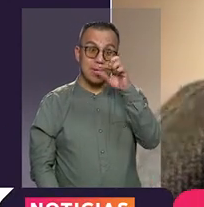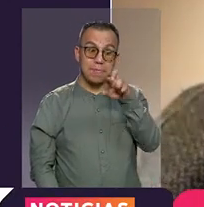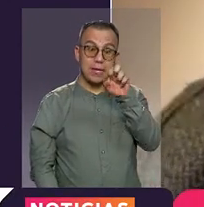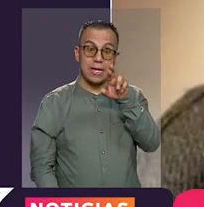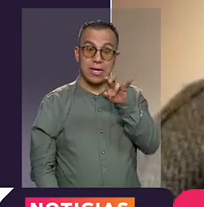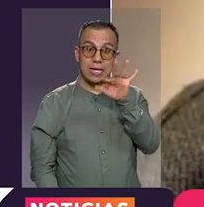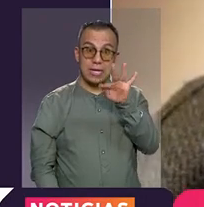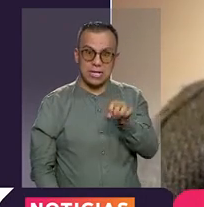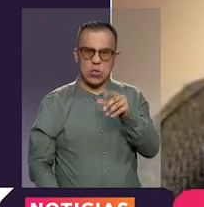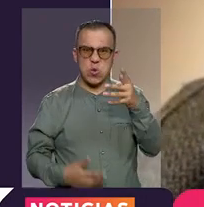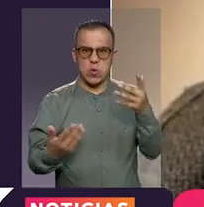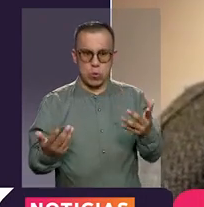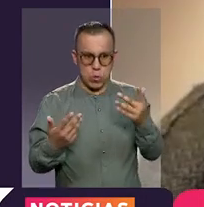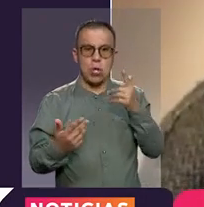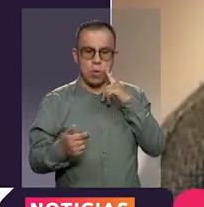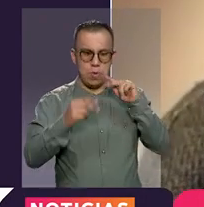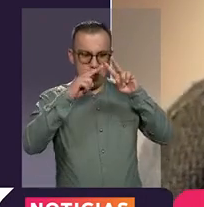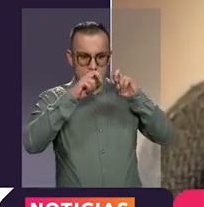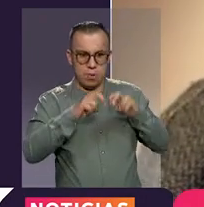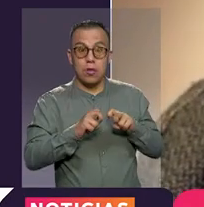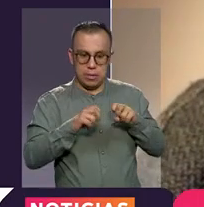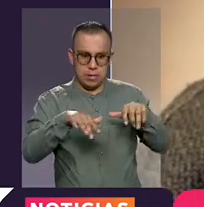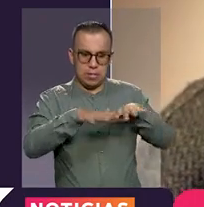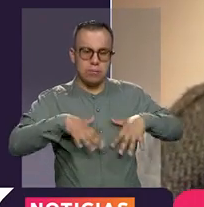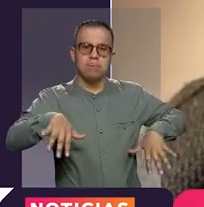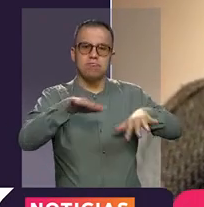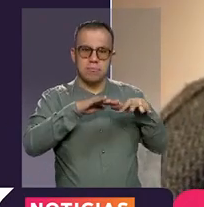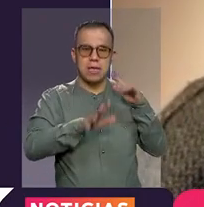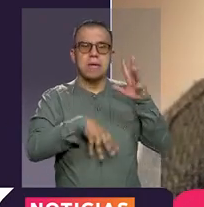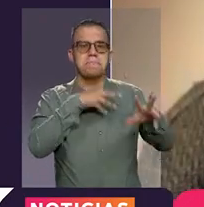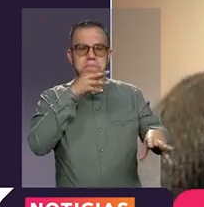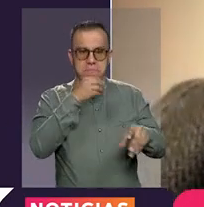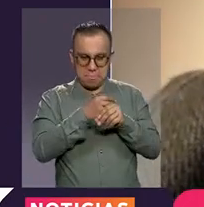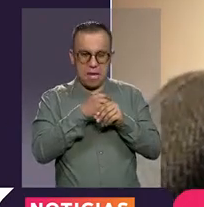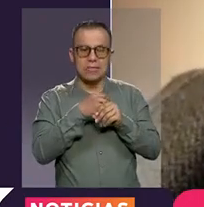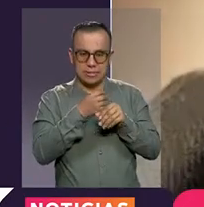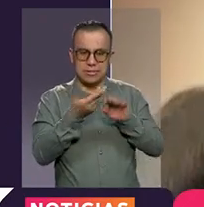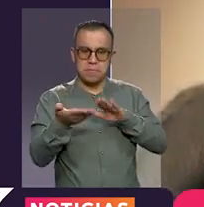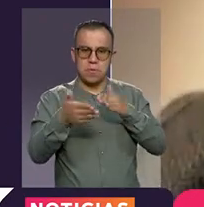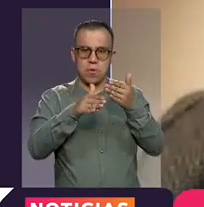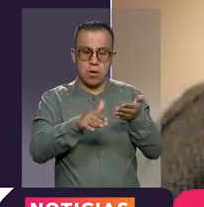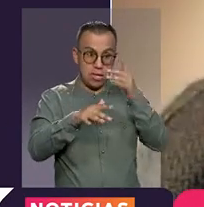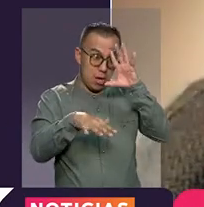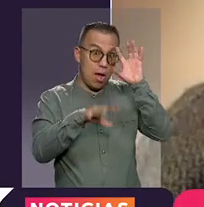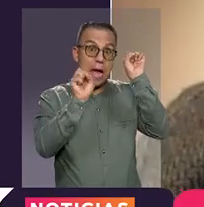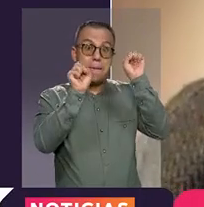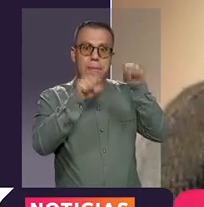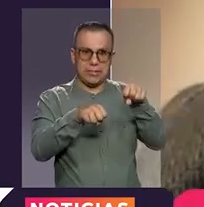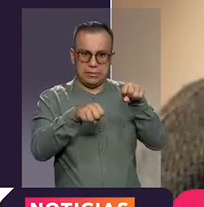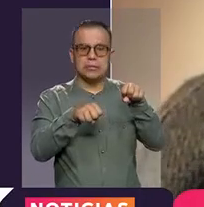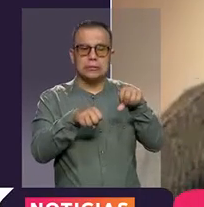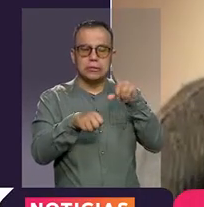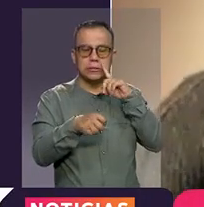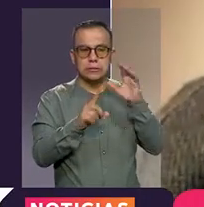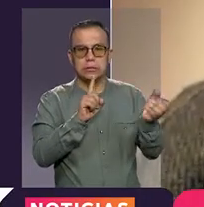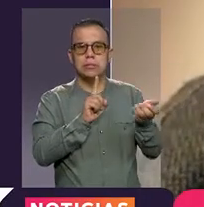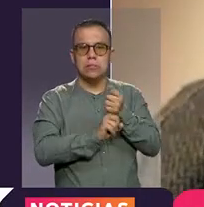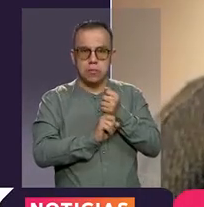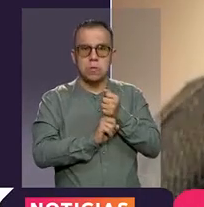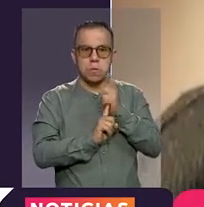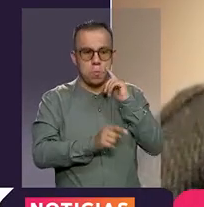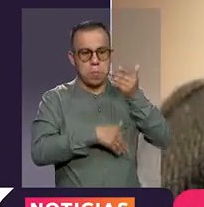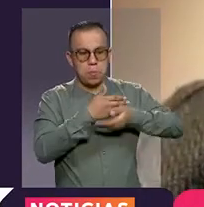el que hace la inspección a cadáver como quien realiza la necropsia, está en capacidad por su estudio criminalístico